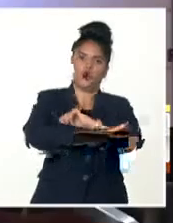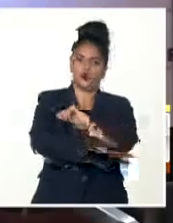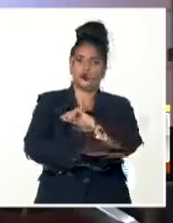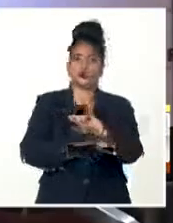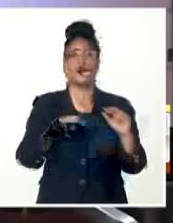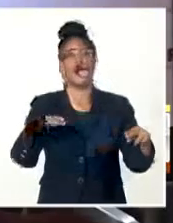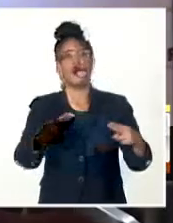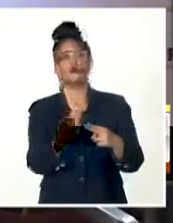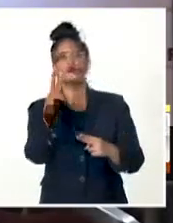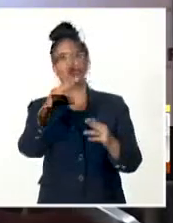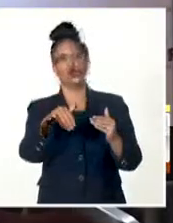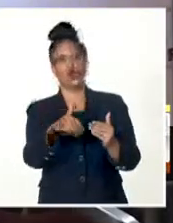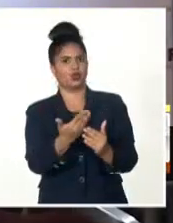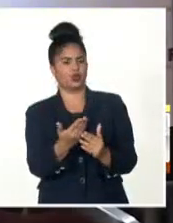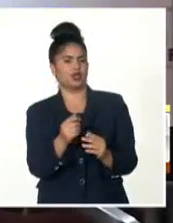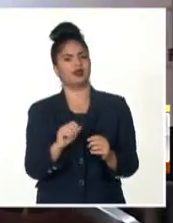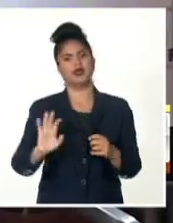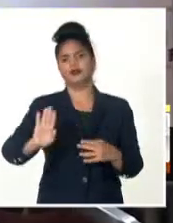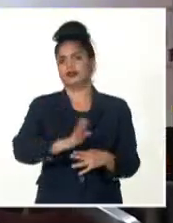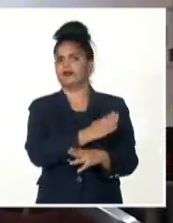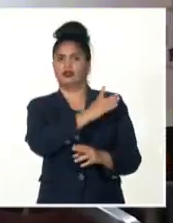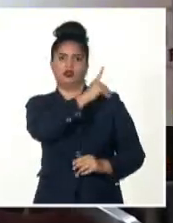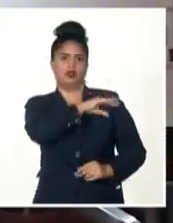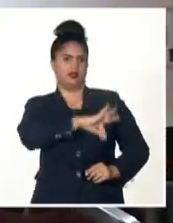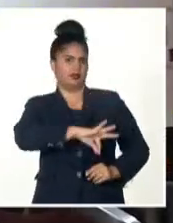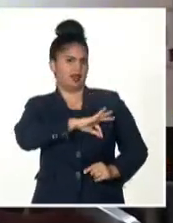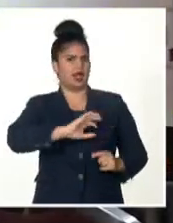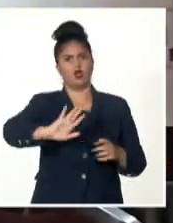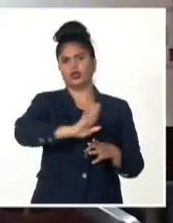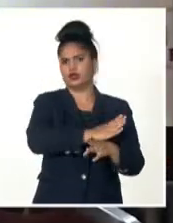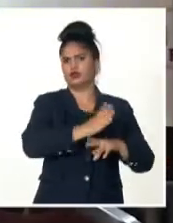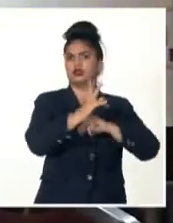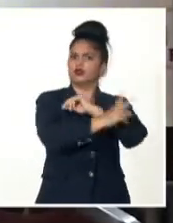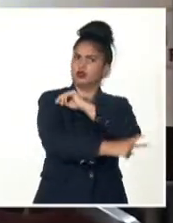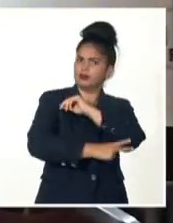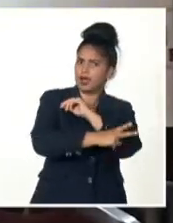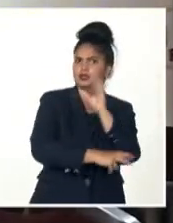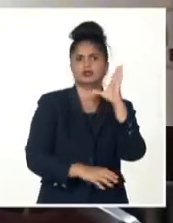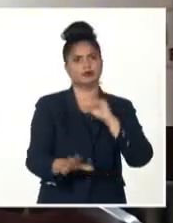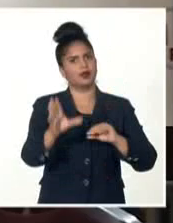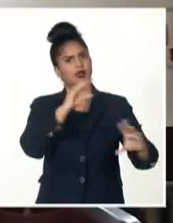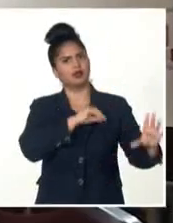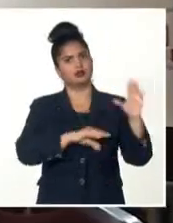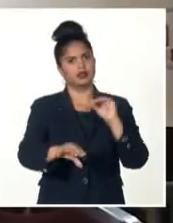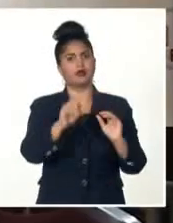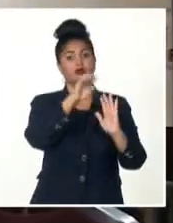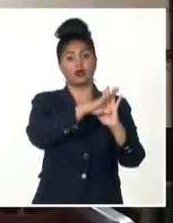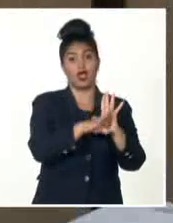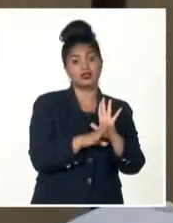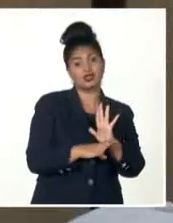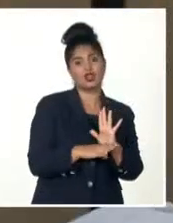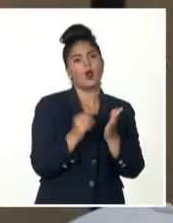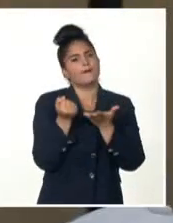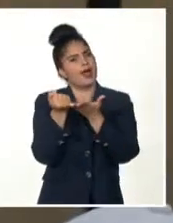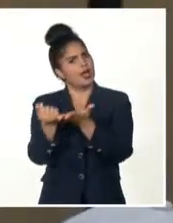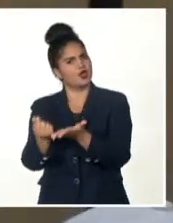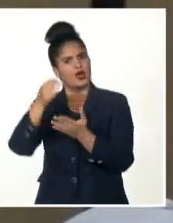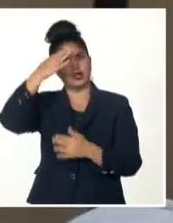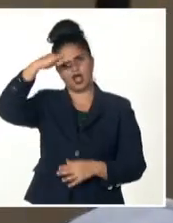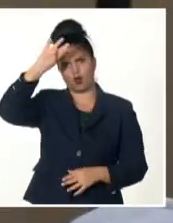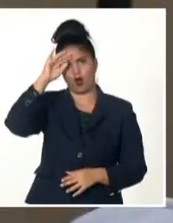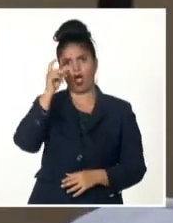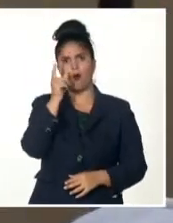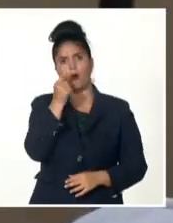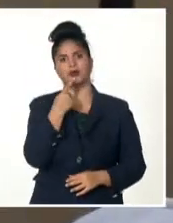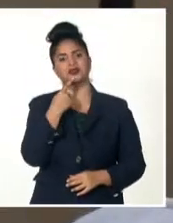de delegados de más de una decena de naciones, aunados para coordinar e implementar acciones en interés de la nación. Y sin descanso